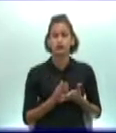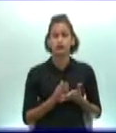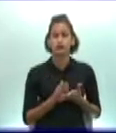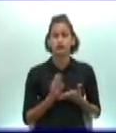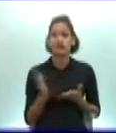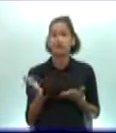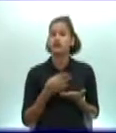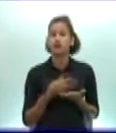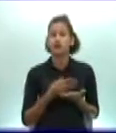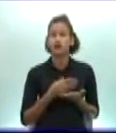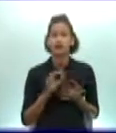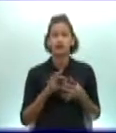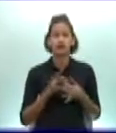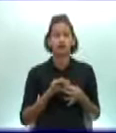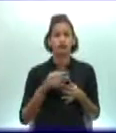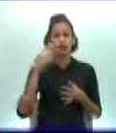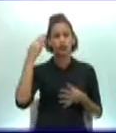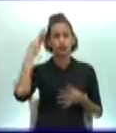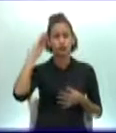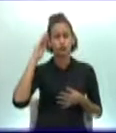Geografía de Cuba.